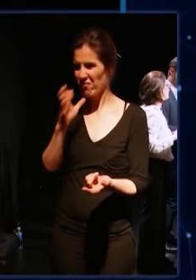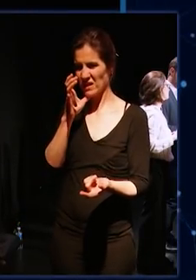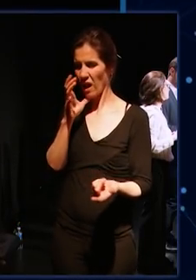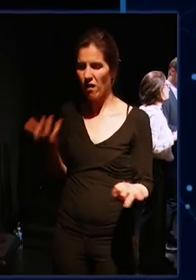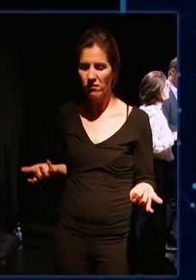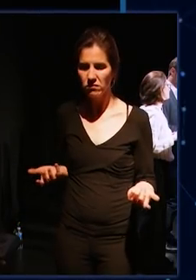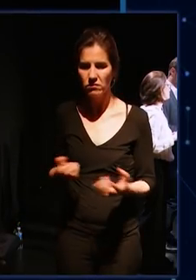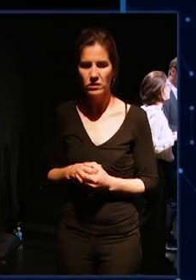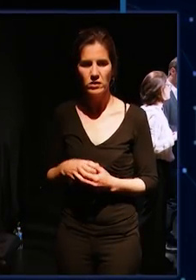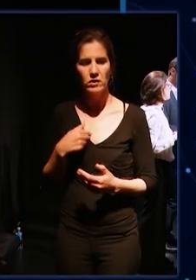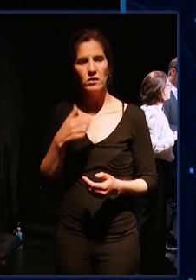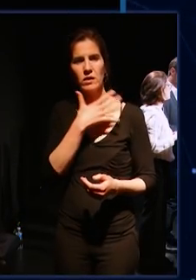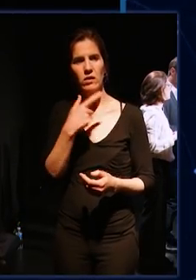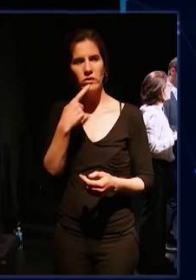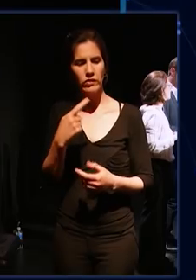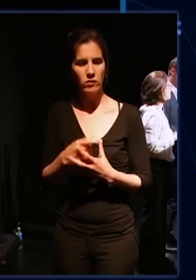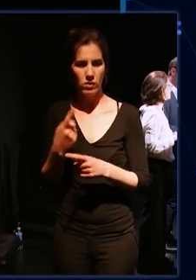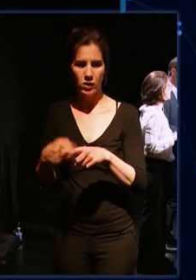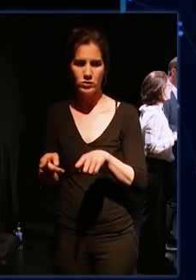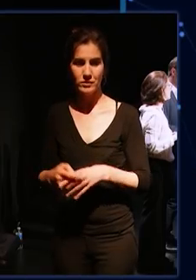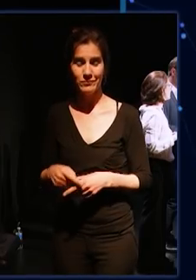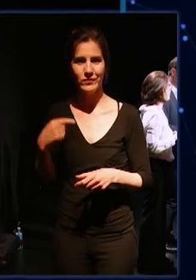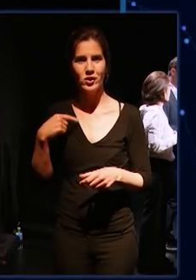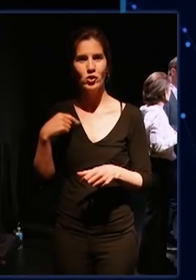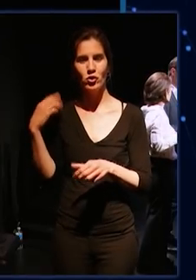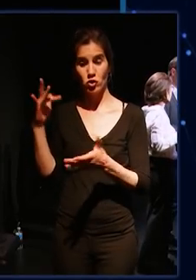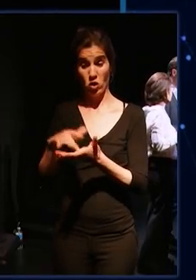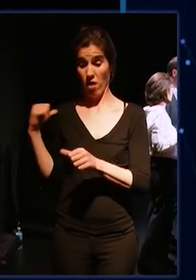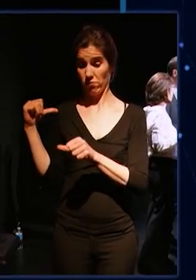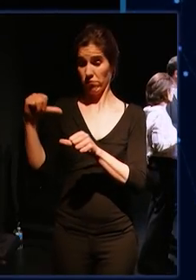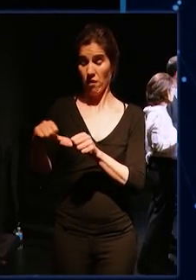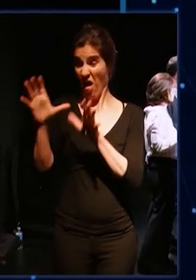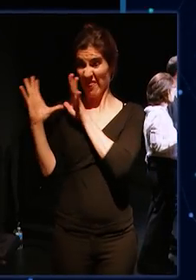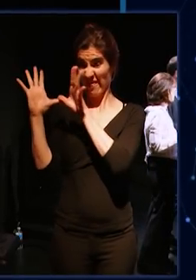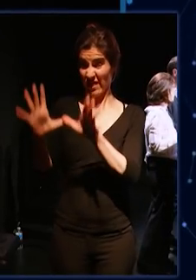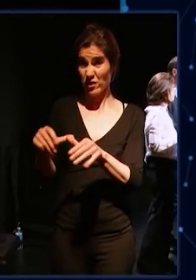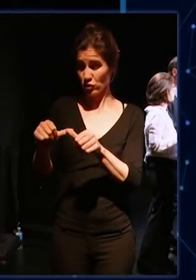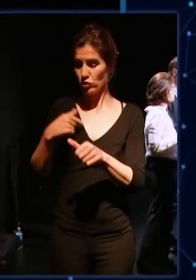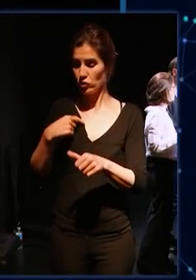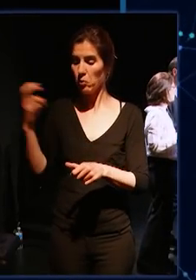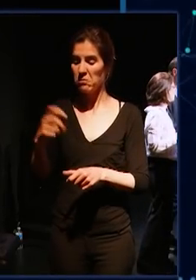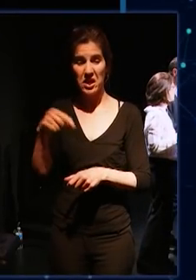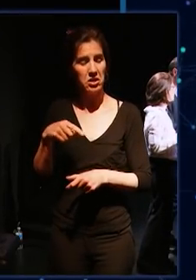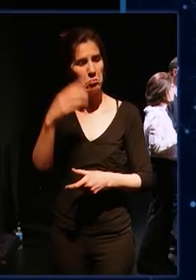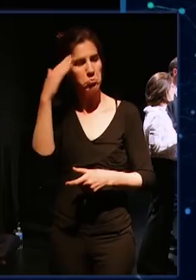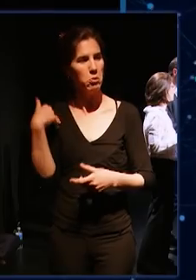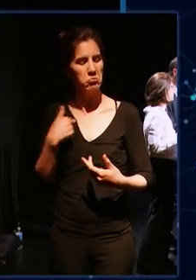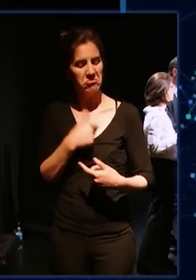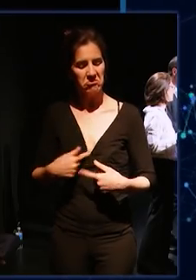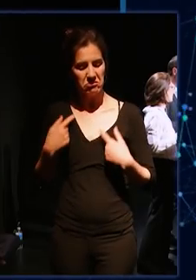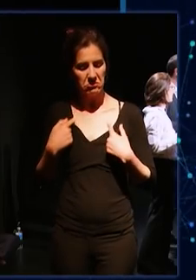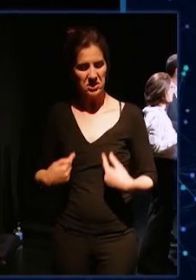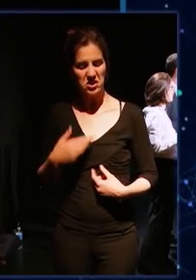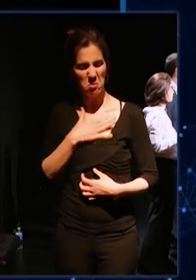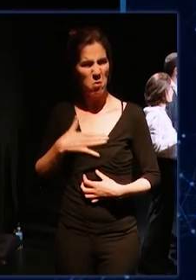cosa. Yo cuando vine hace 10 años a esta población y me sentí muy cómodo, yo me encontré con